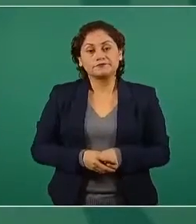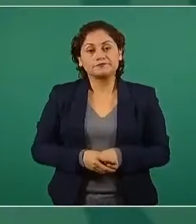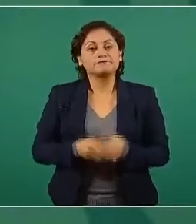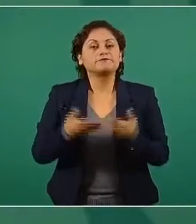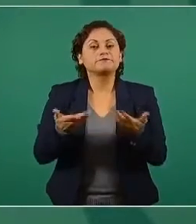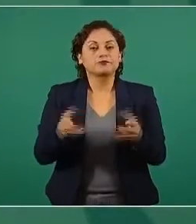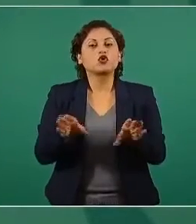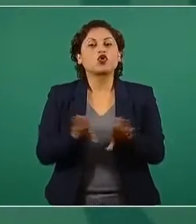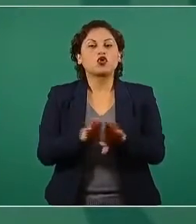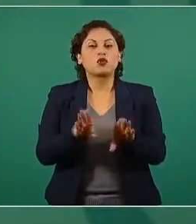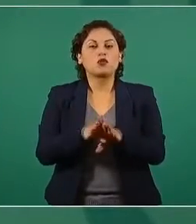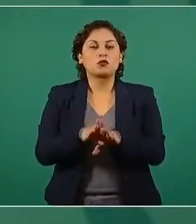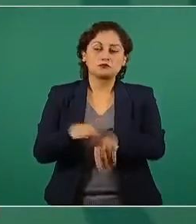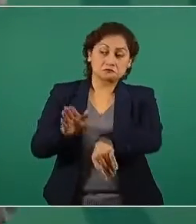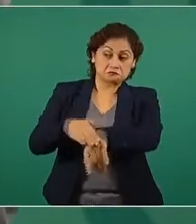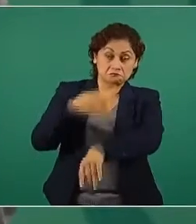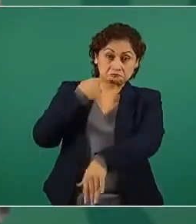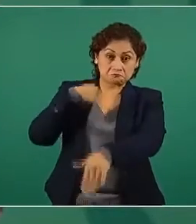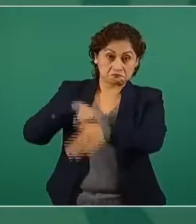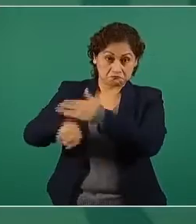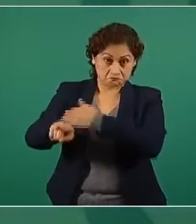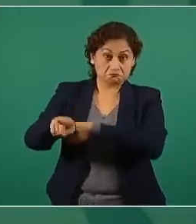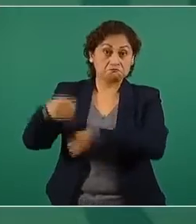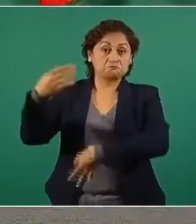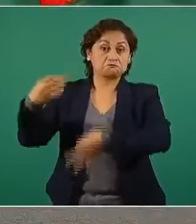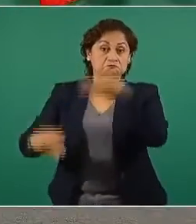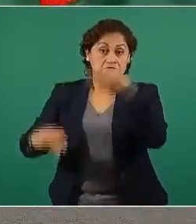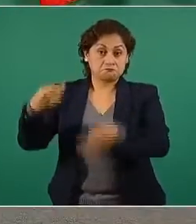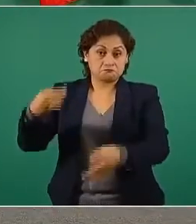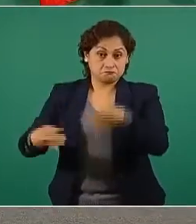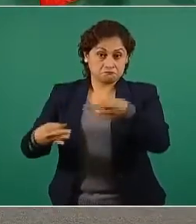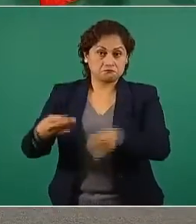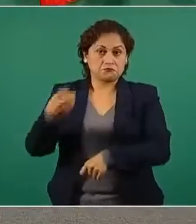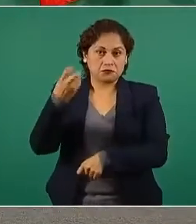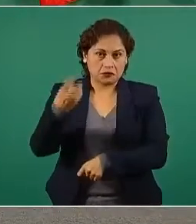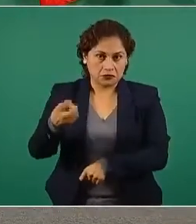acudir a los tribunales, que es interesante esto,